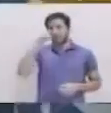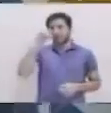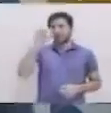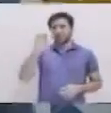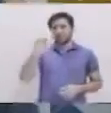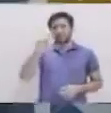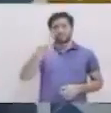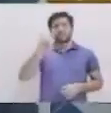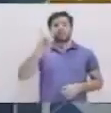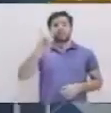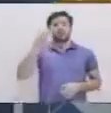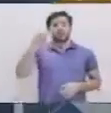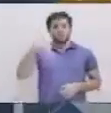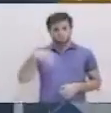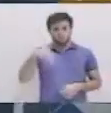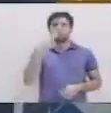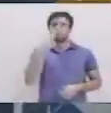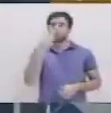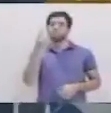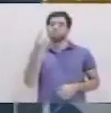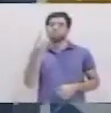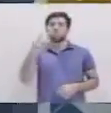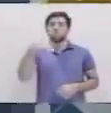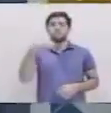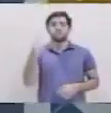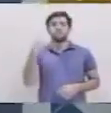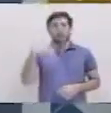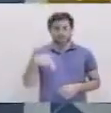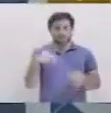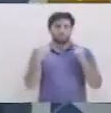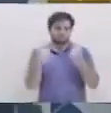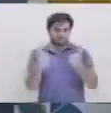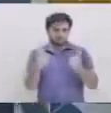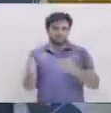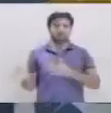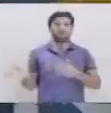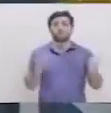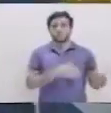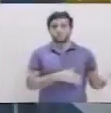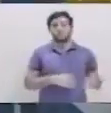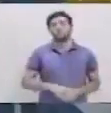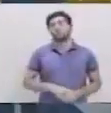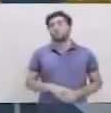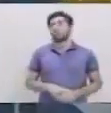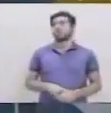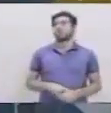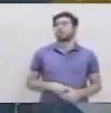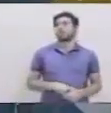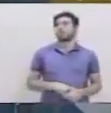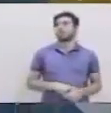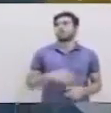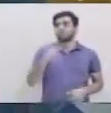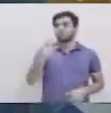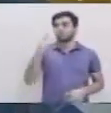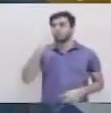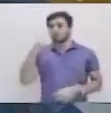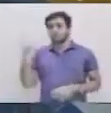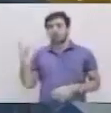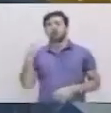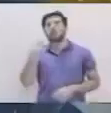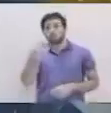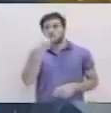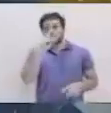Tecunumán. Muy bien. Ahora vamos a desarrollar estos temas. ¿Por qué? Es importante que tú conozcas